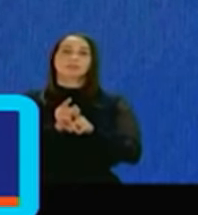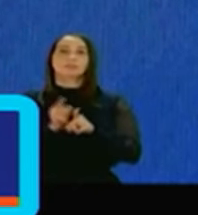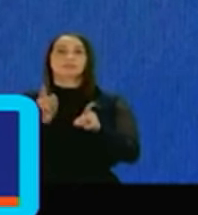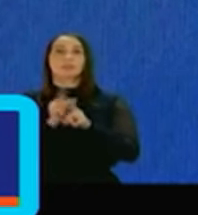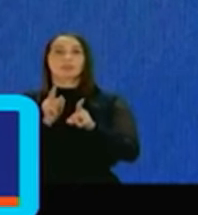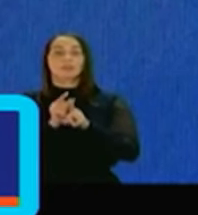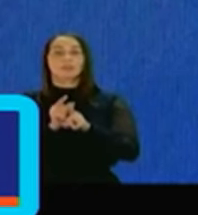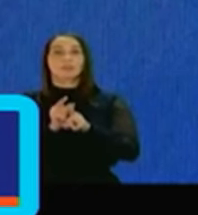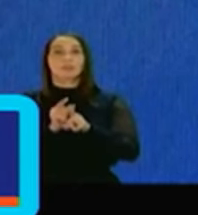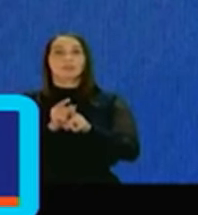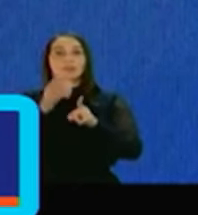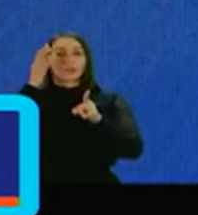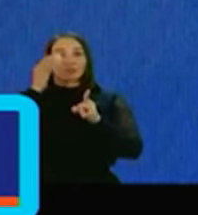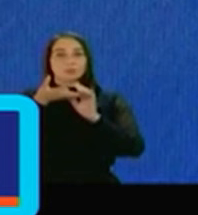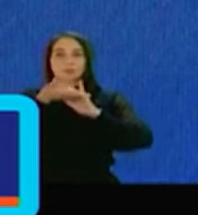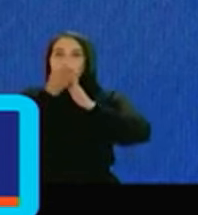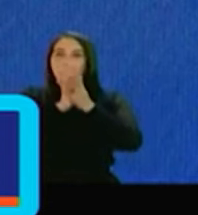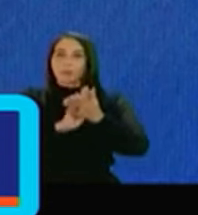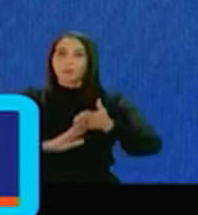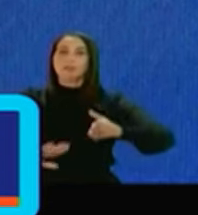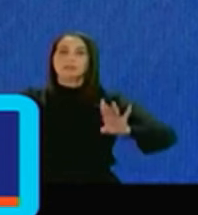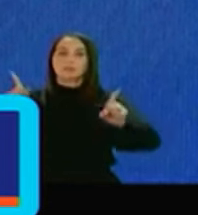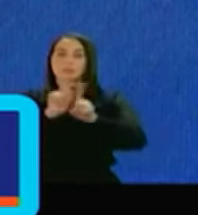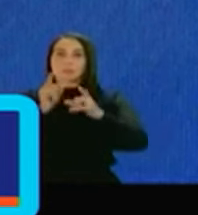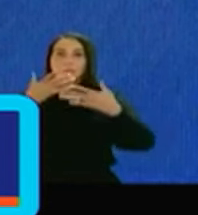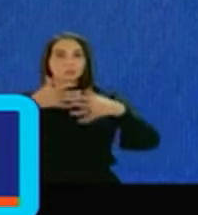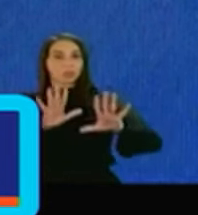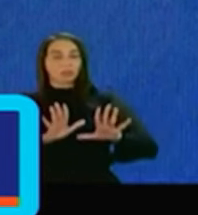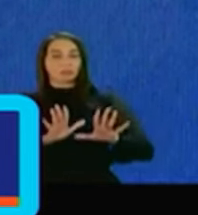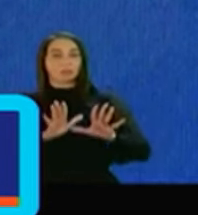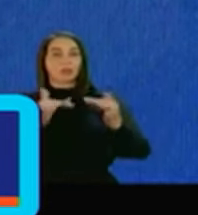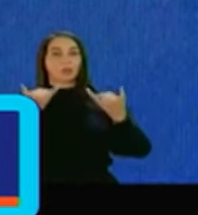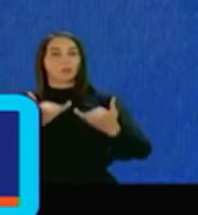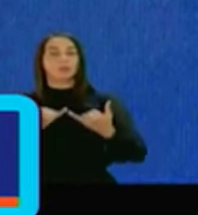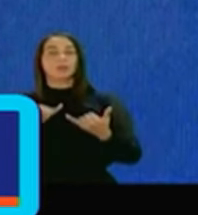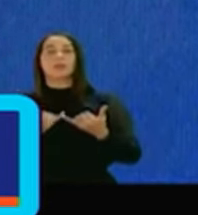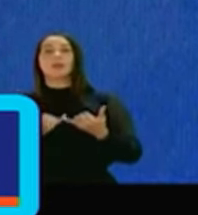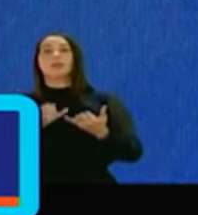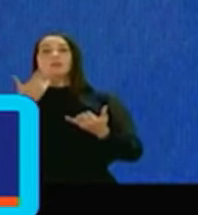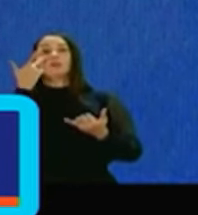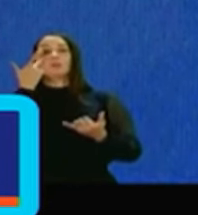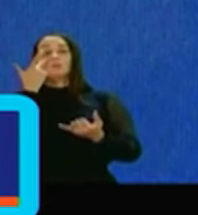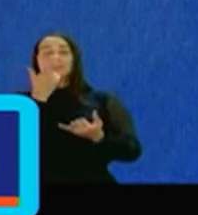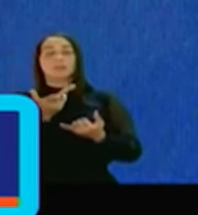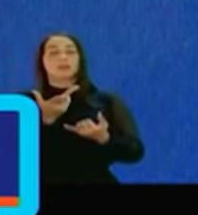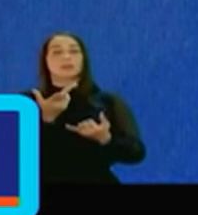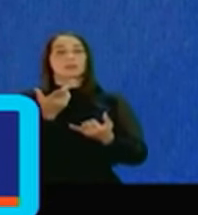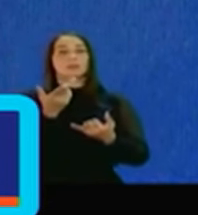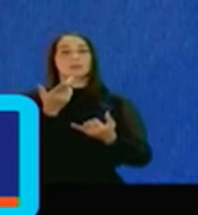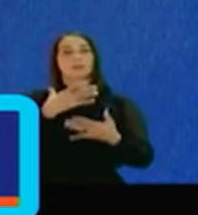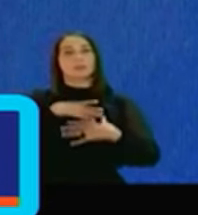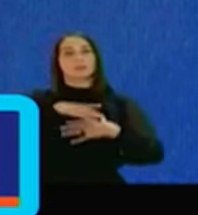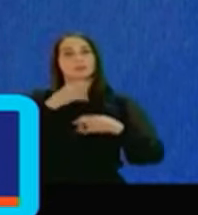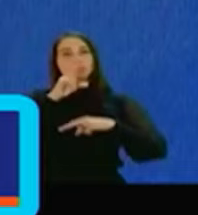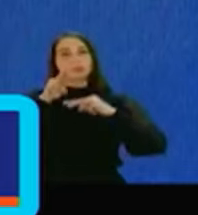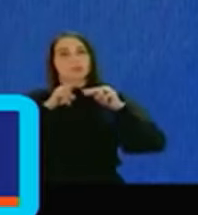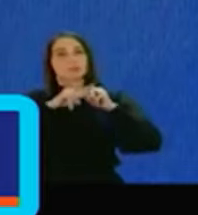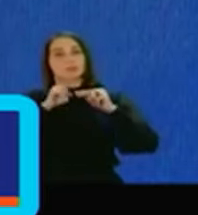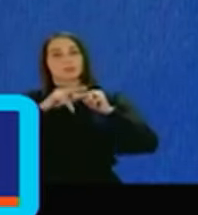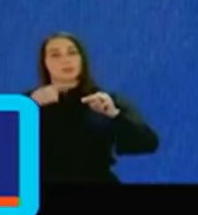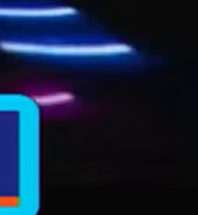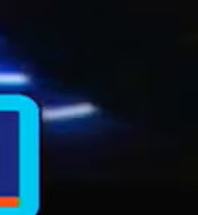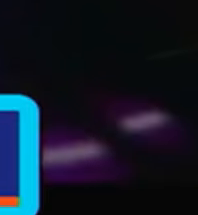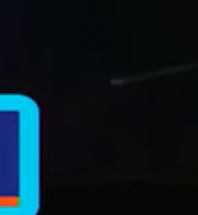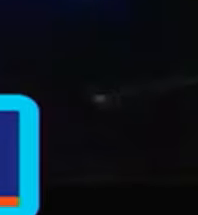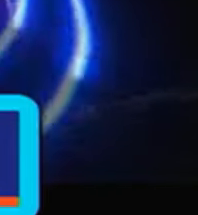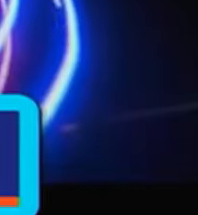la misión de pacificación. Y estamos correspondiendo ya a esas acciones en base al interés nacional y a nuestra seguridad.